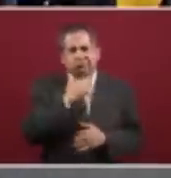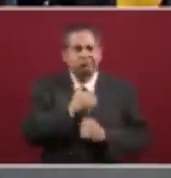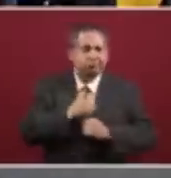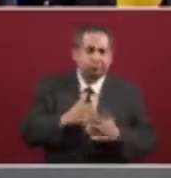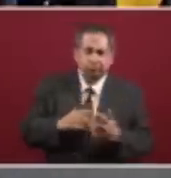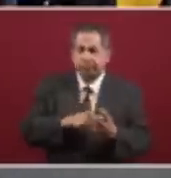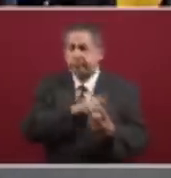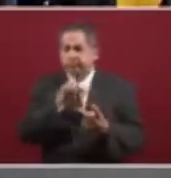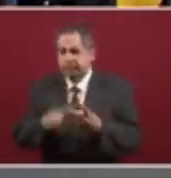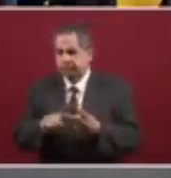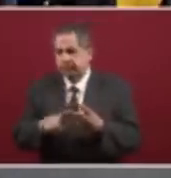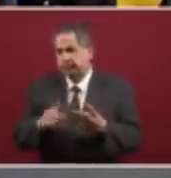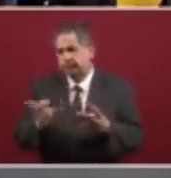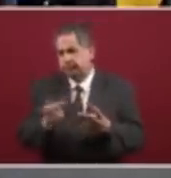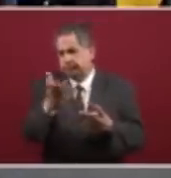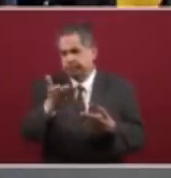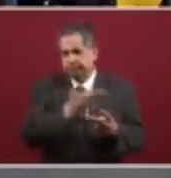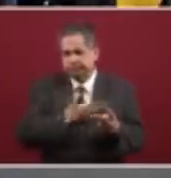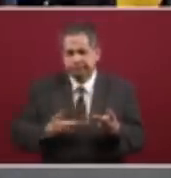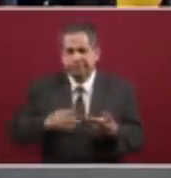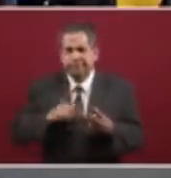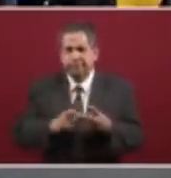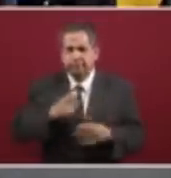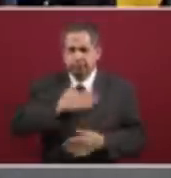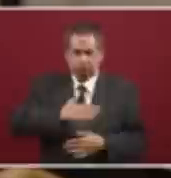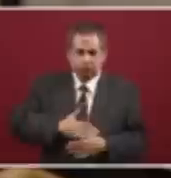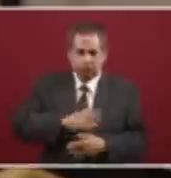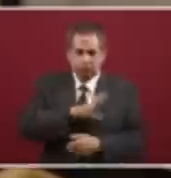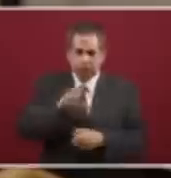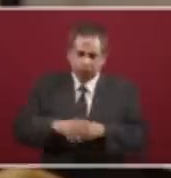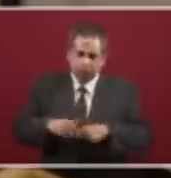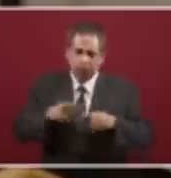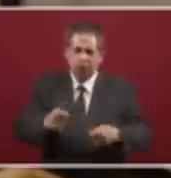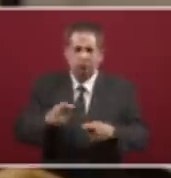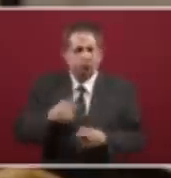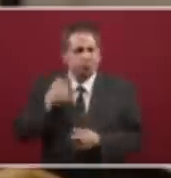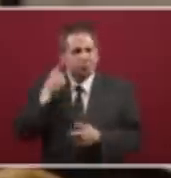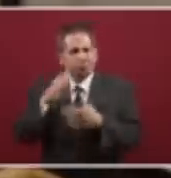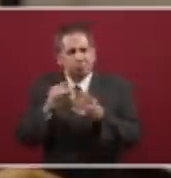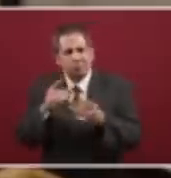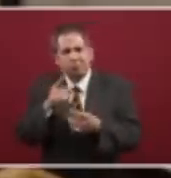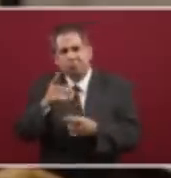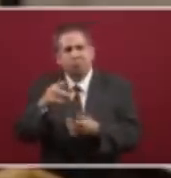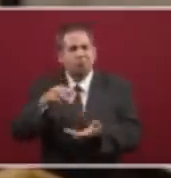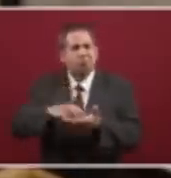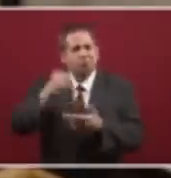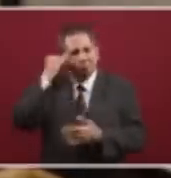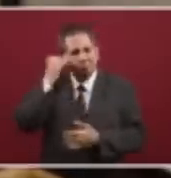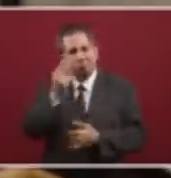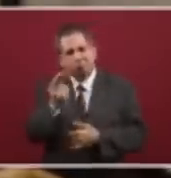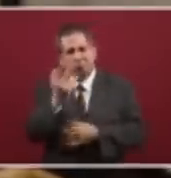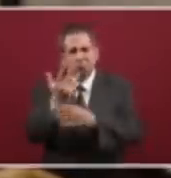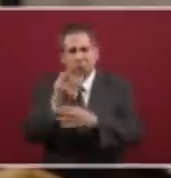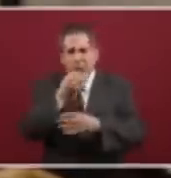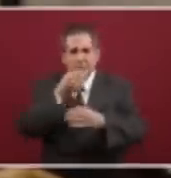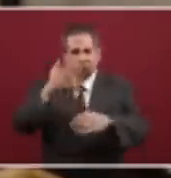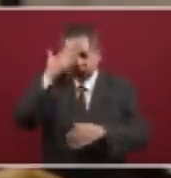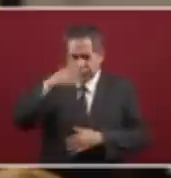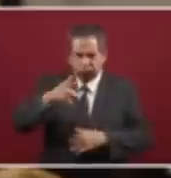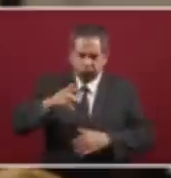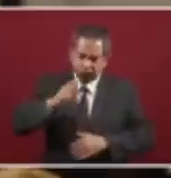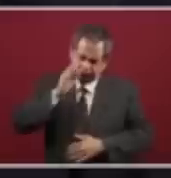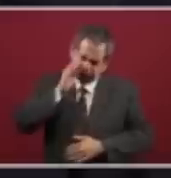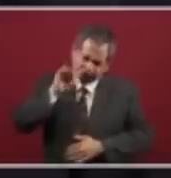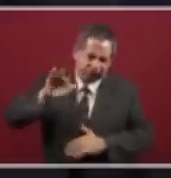la otra demanda señor presidente es justicia plena a mí me gustaría escuchar un posicionamiento de parte de usted y sabemos que su palabra vale